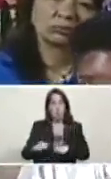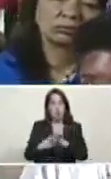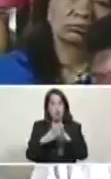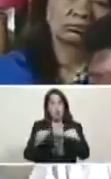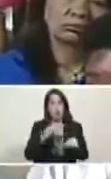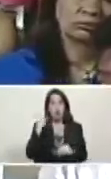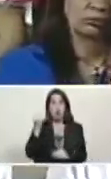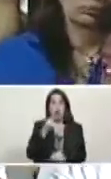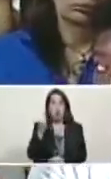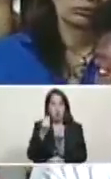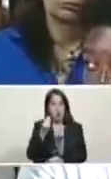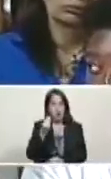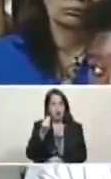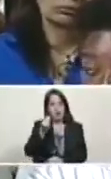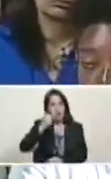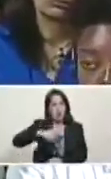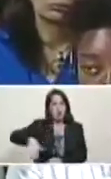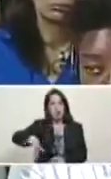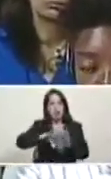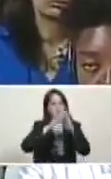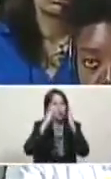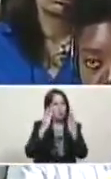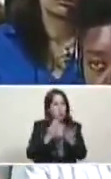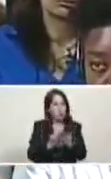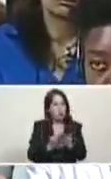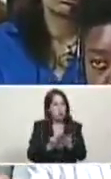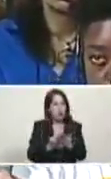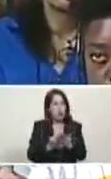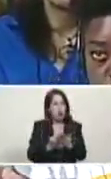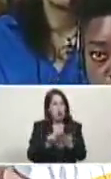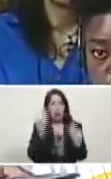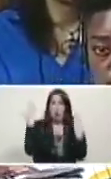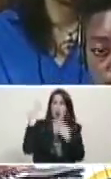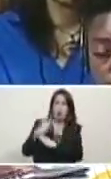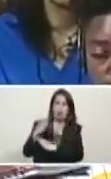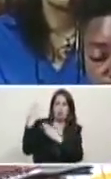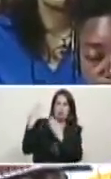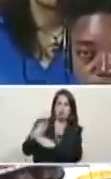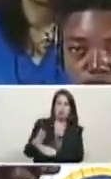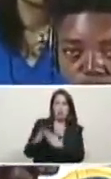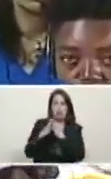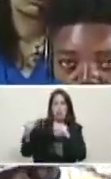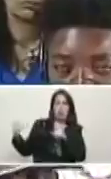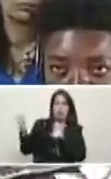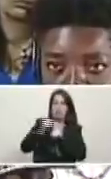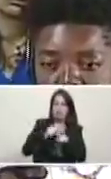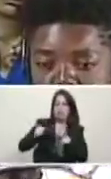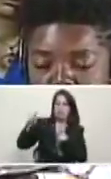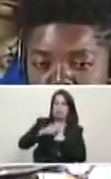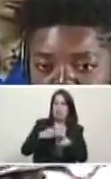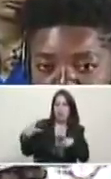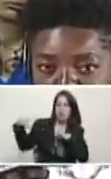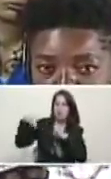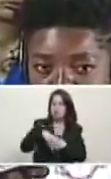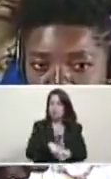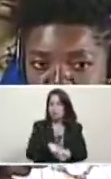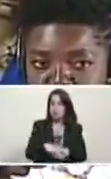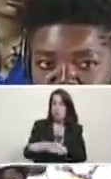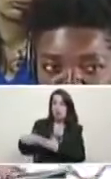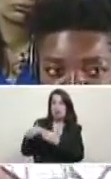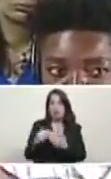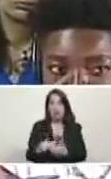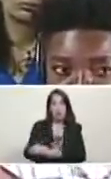mundo al pueblo en contra de todas estas agresiones que ustedes han sufrido en los últimos tiempos todas las agresiones